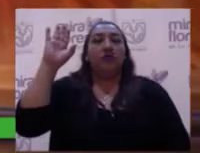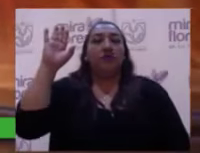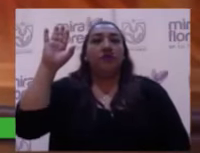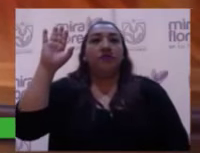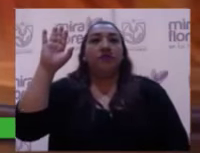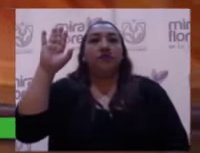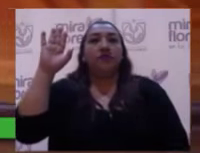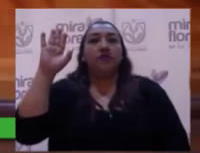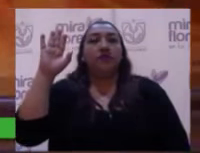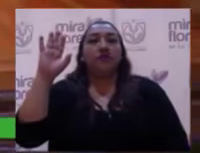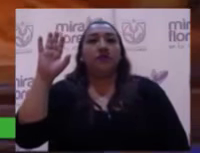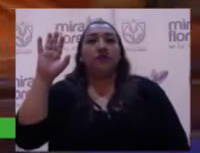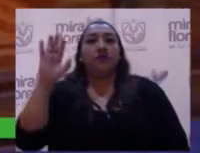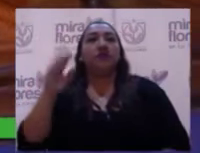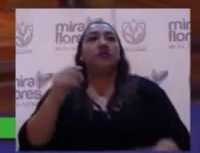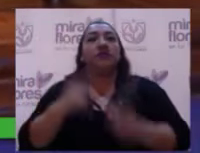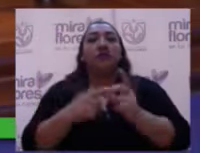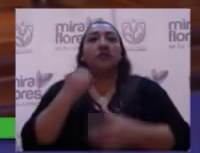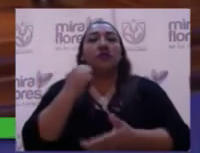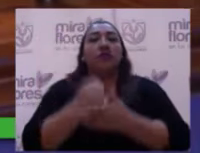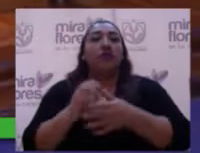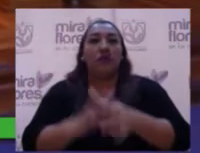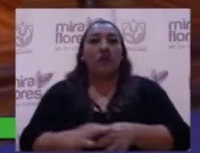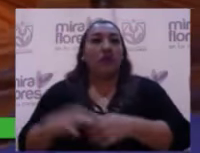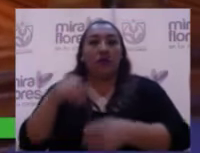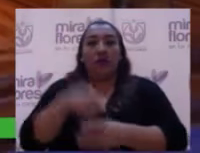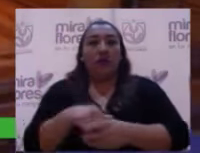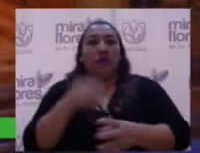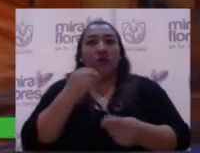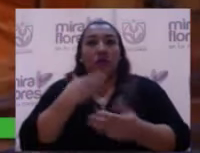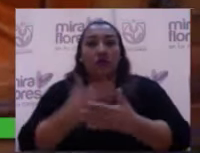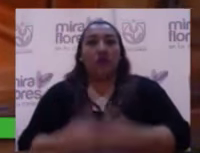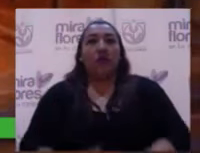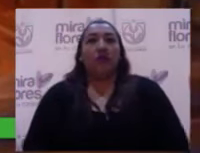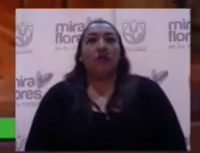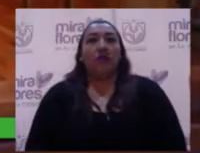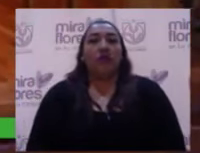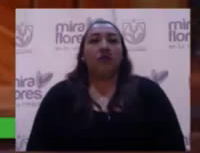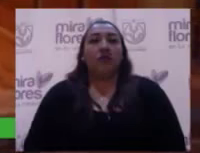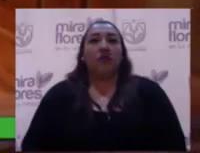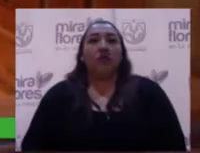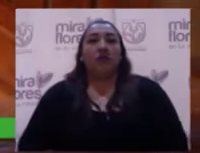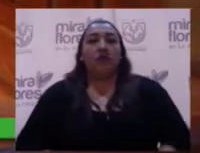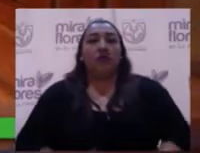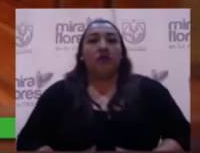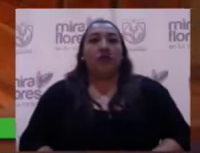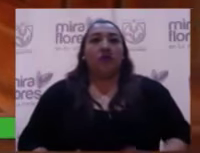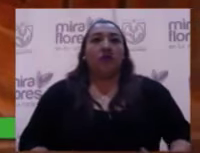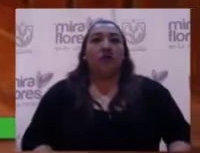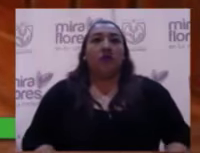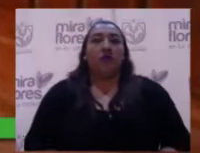conformidad. Se aprueba por unanimidad de votos. Muchísimas gracias. Vamos al siguiente punto.